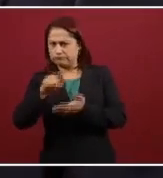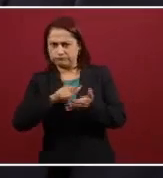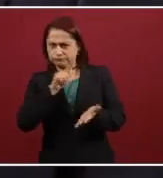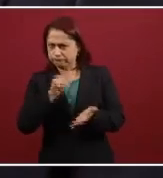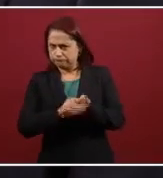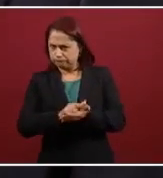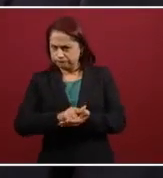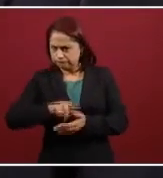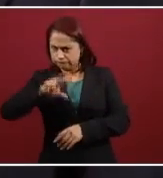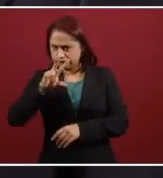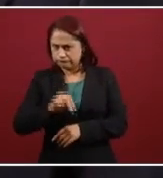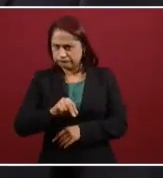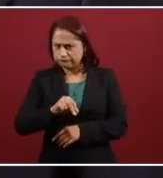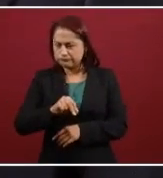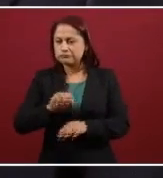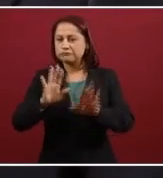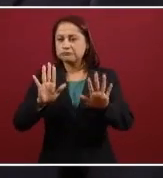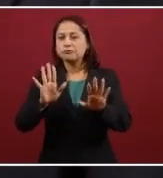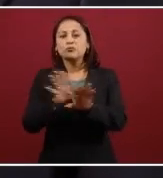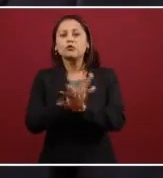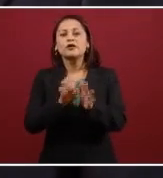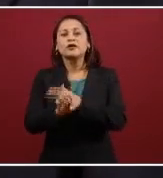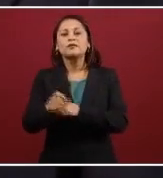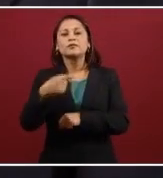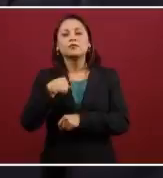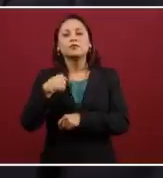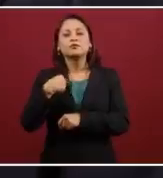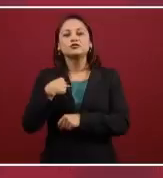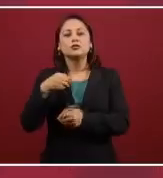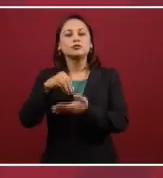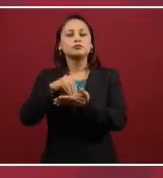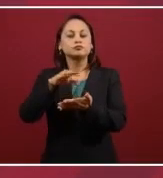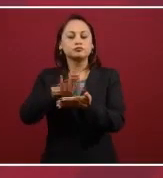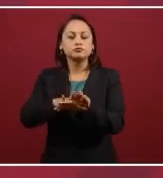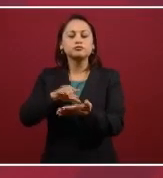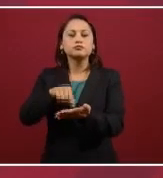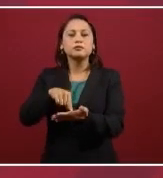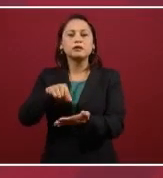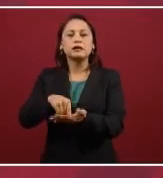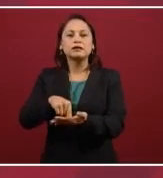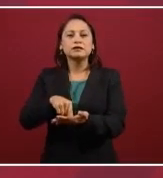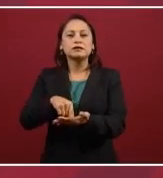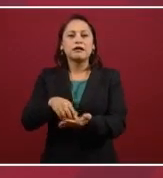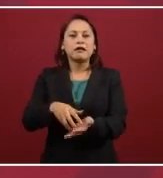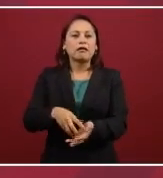que yo hablara de saqueo,